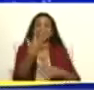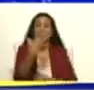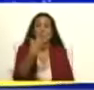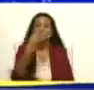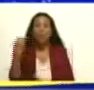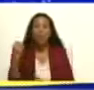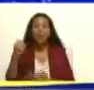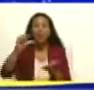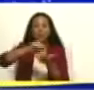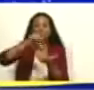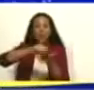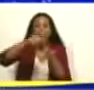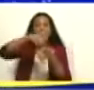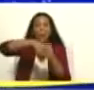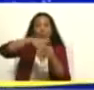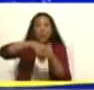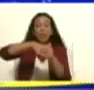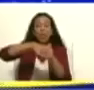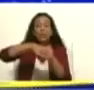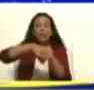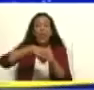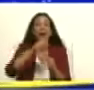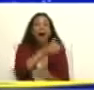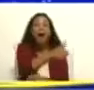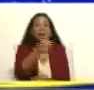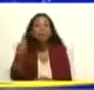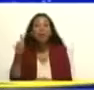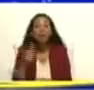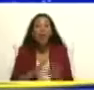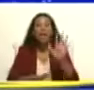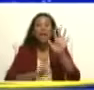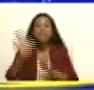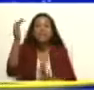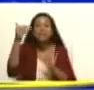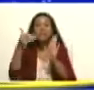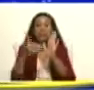15.850 centros de votación, y en cada uno de los